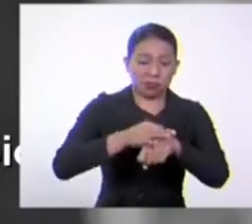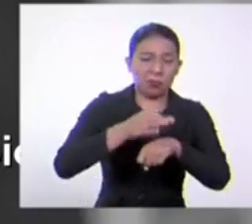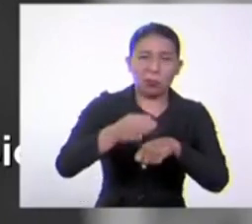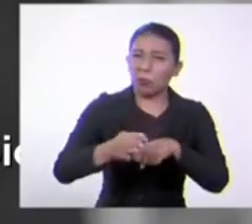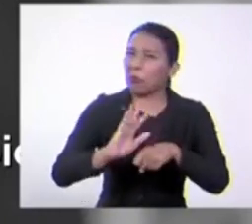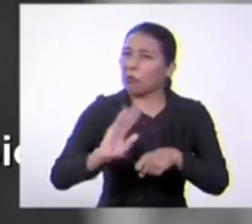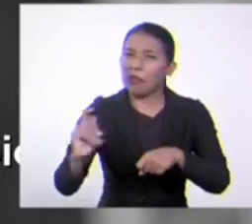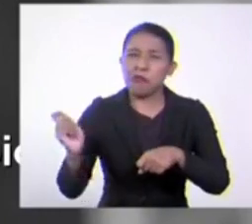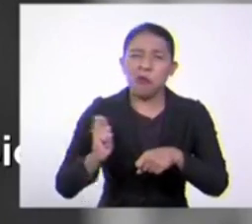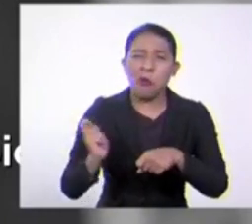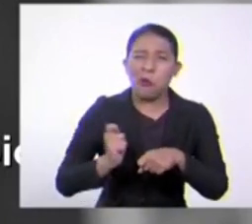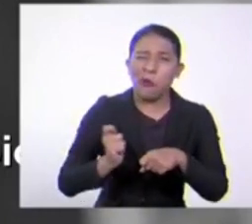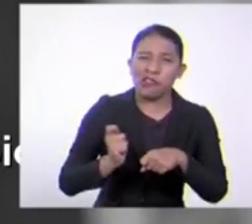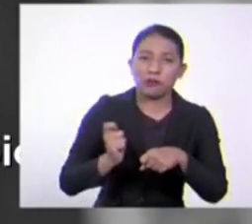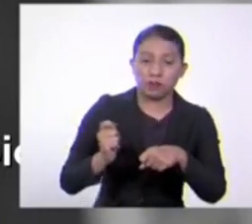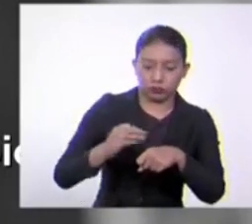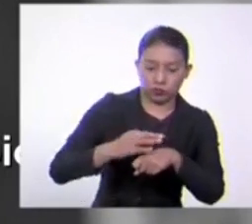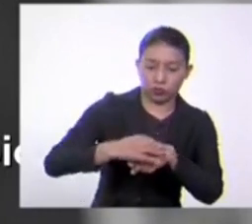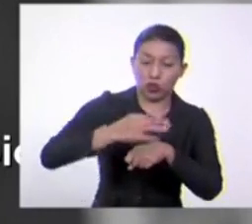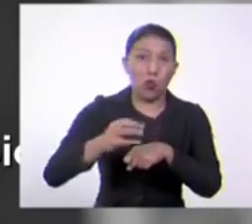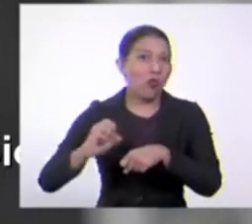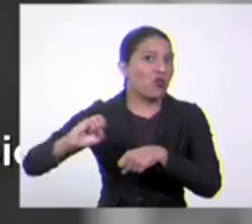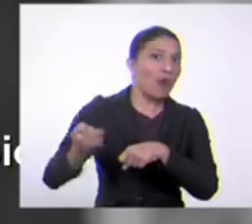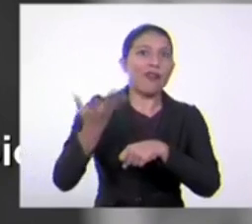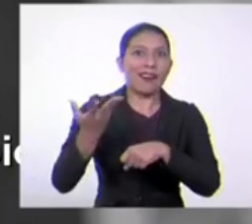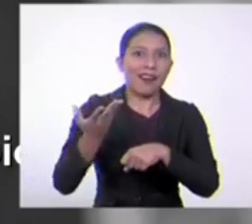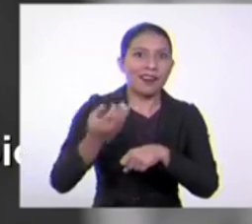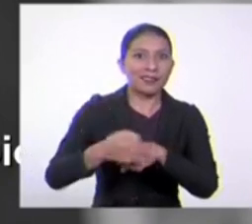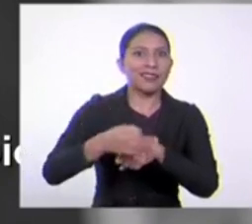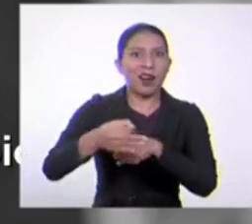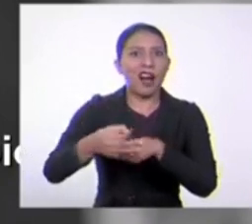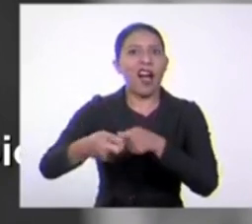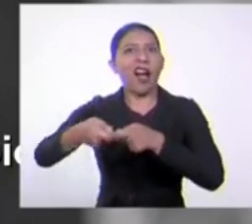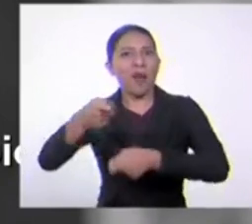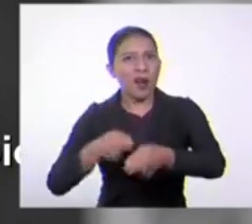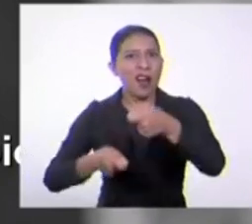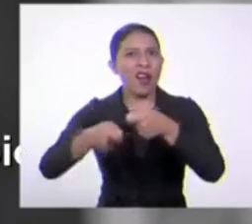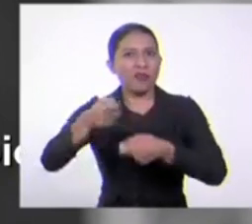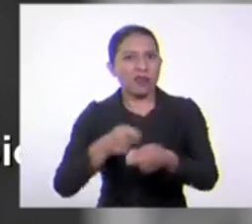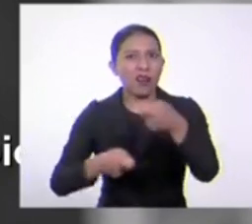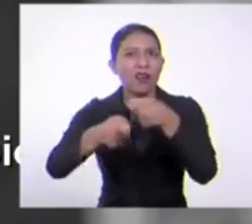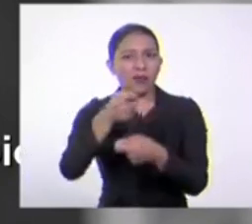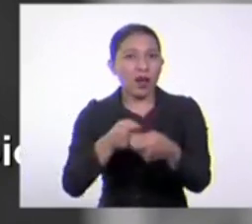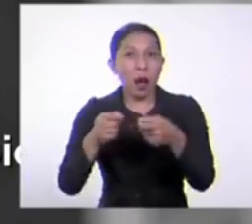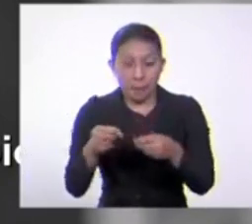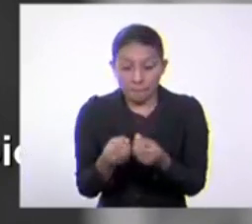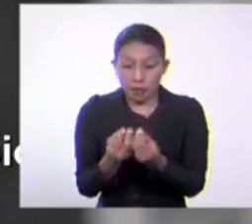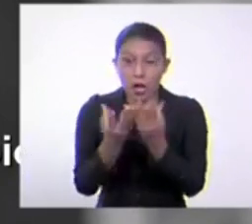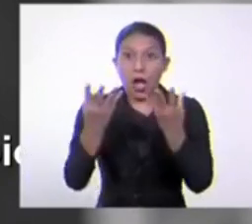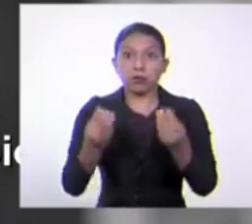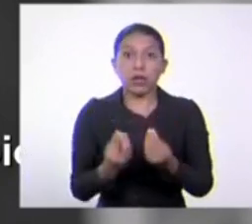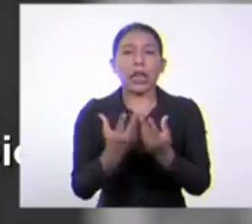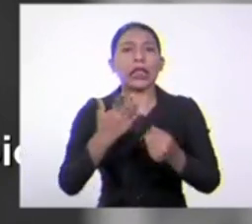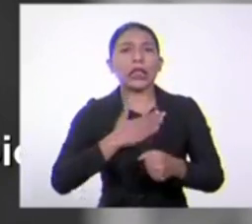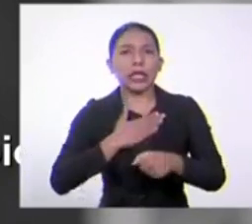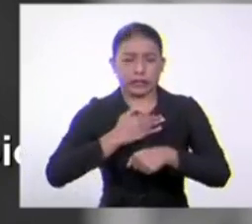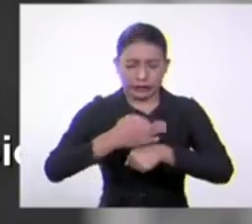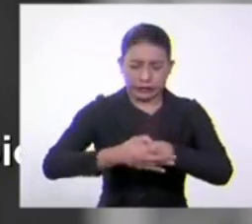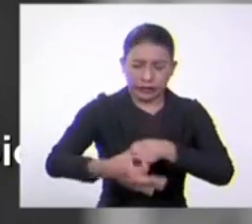por otras nuevas. Esta idea que todas las plantas están formadas por células